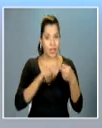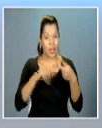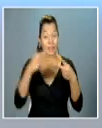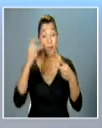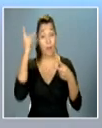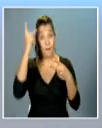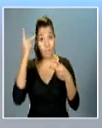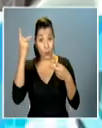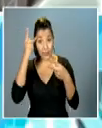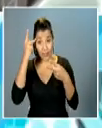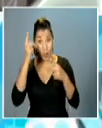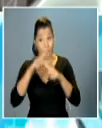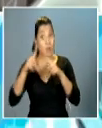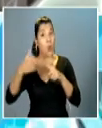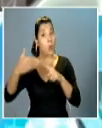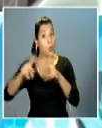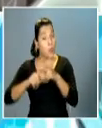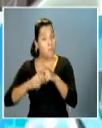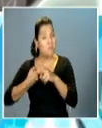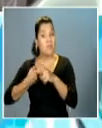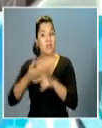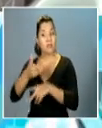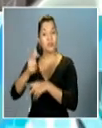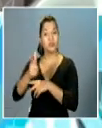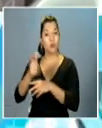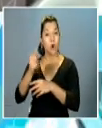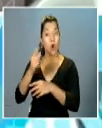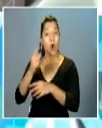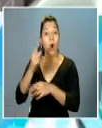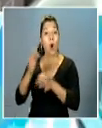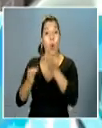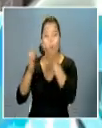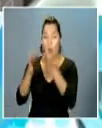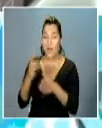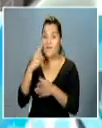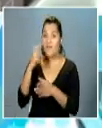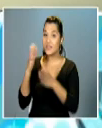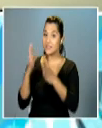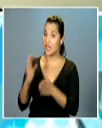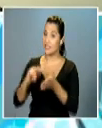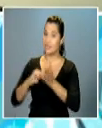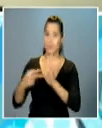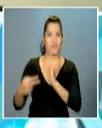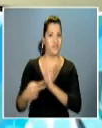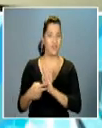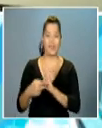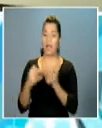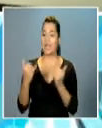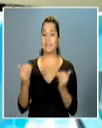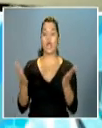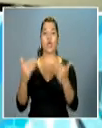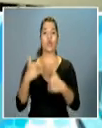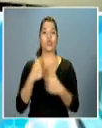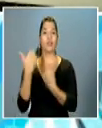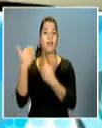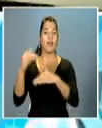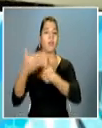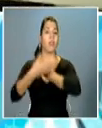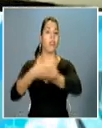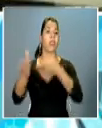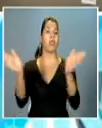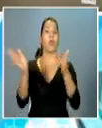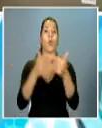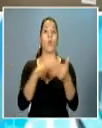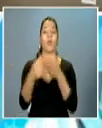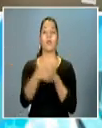que enfrentan eso, pero cuando empieza a matar a los jueces y los fiscales, es que definitivamente el crimen organizado ya no reconoce barreras en cuanto a lo que quiere hacer con respecto a un país.